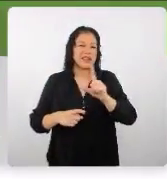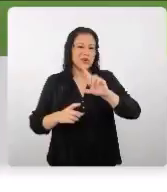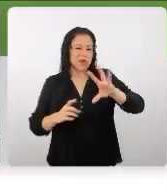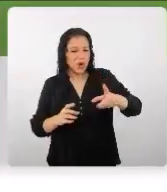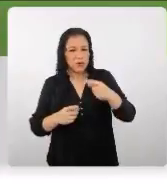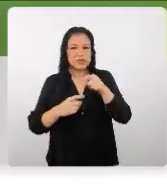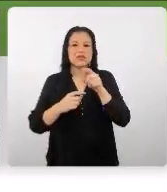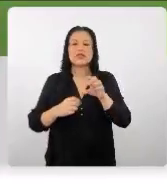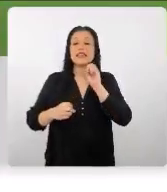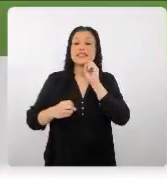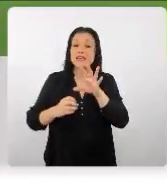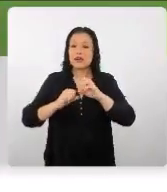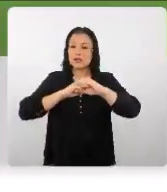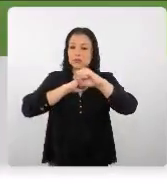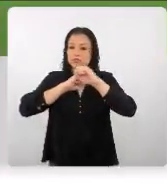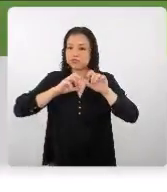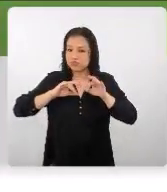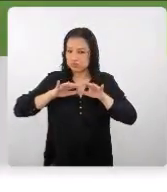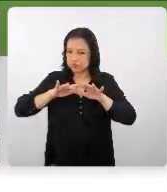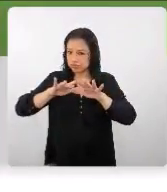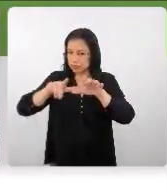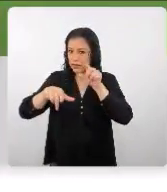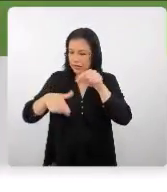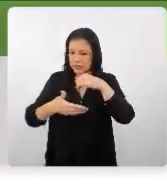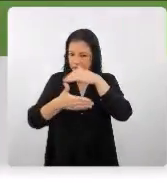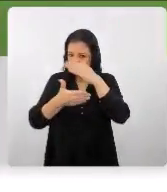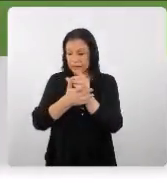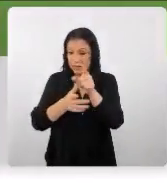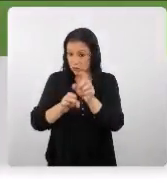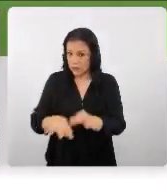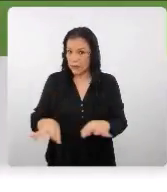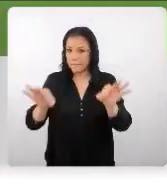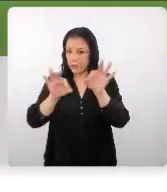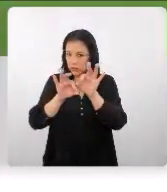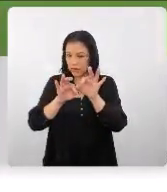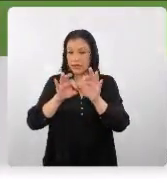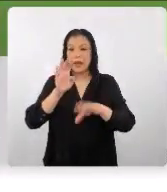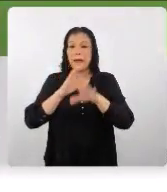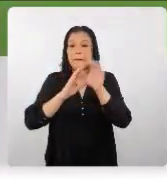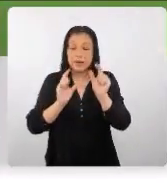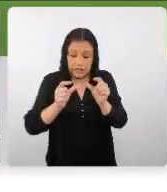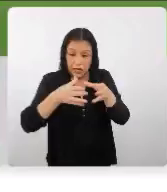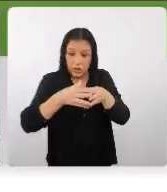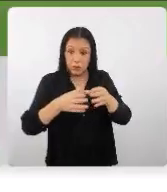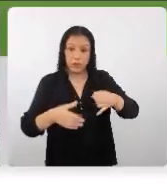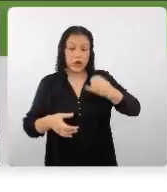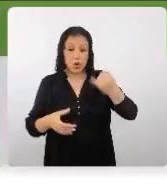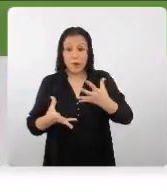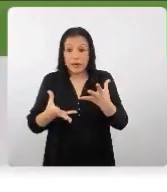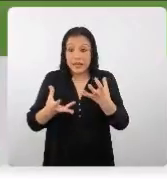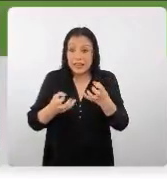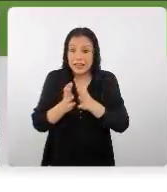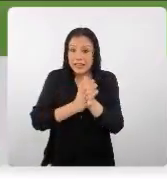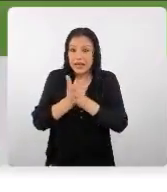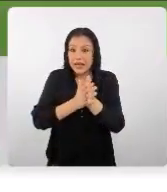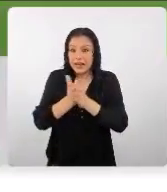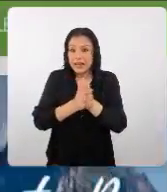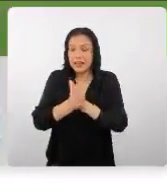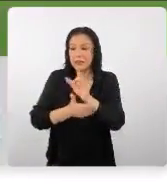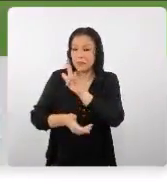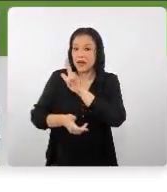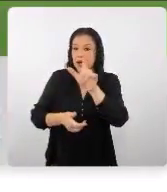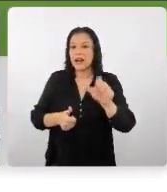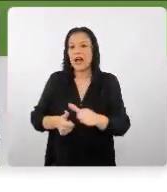y difundirlos en este segmento. Sobre todo en el segmento de los más jóvenes, que son aquellos que tienen mayor intención de viajar actualmente.